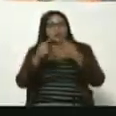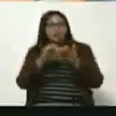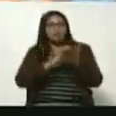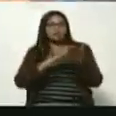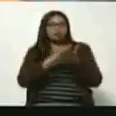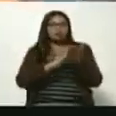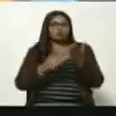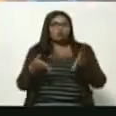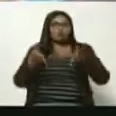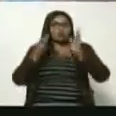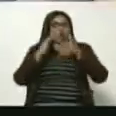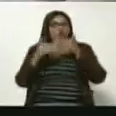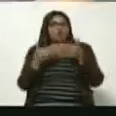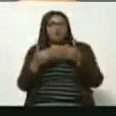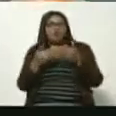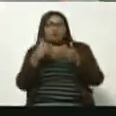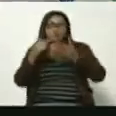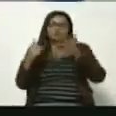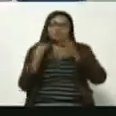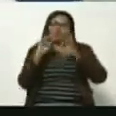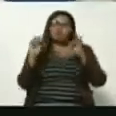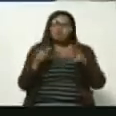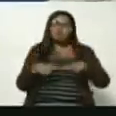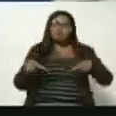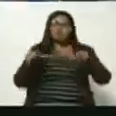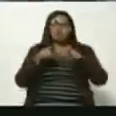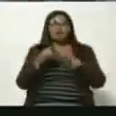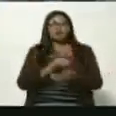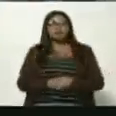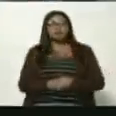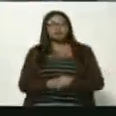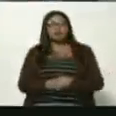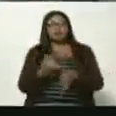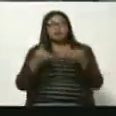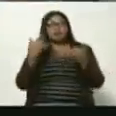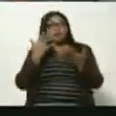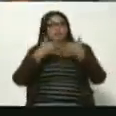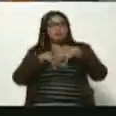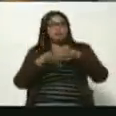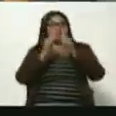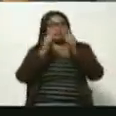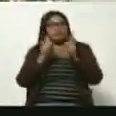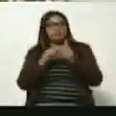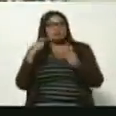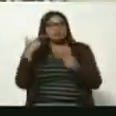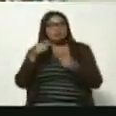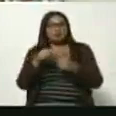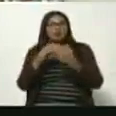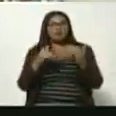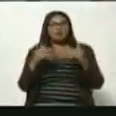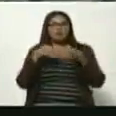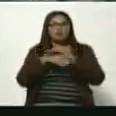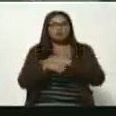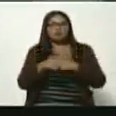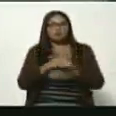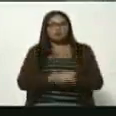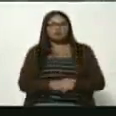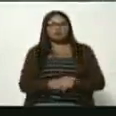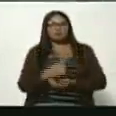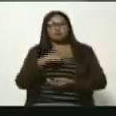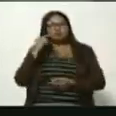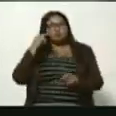de la infraestructura y el ornato en las estaciones de las líneas que integran el sistema de transporte subterráneo. En